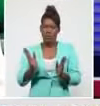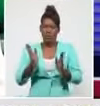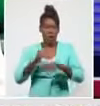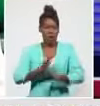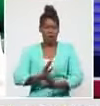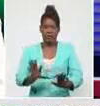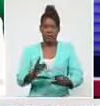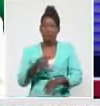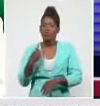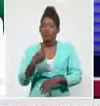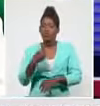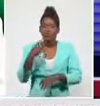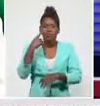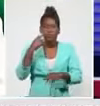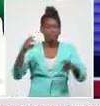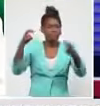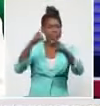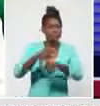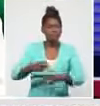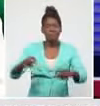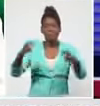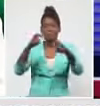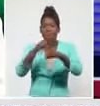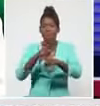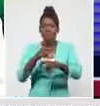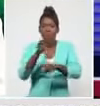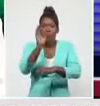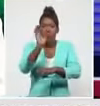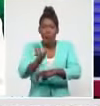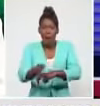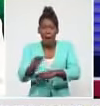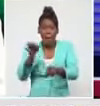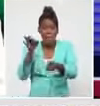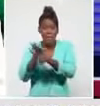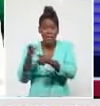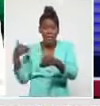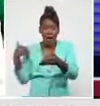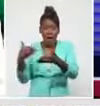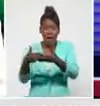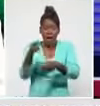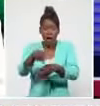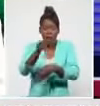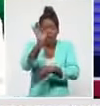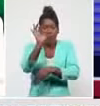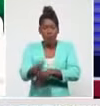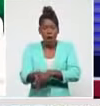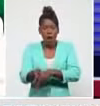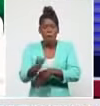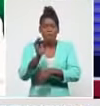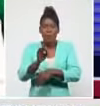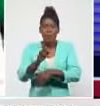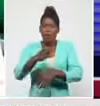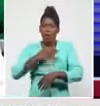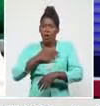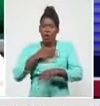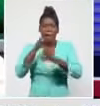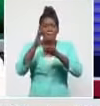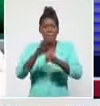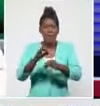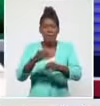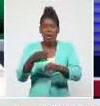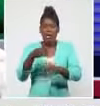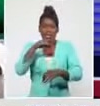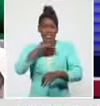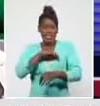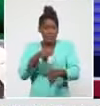virus haya mutado, ni en el mundo, a pesar de varias noticias que a veces salen de que han tenido